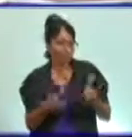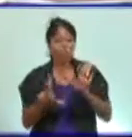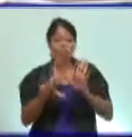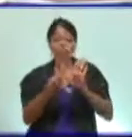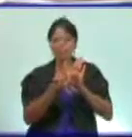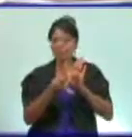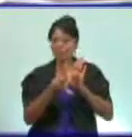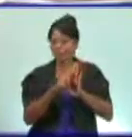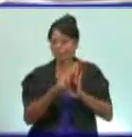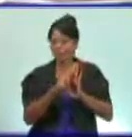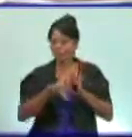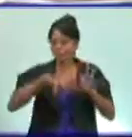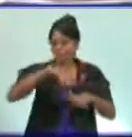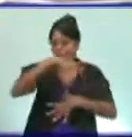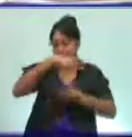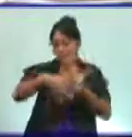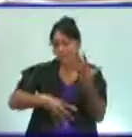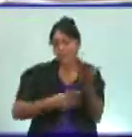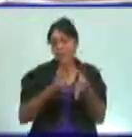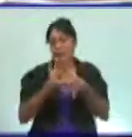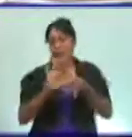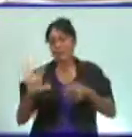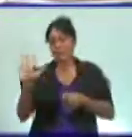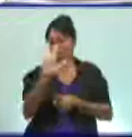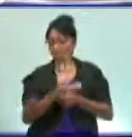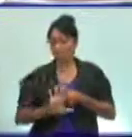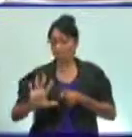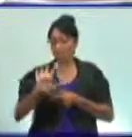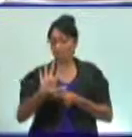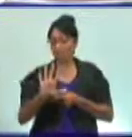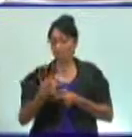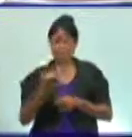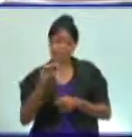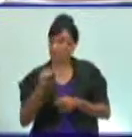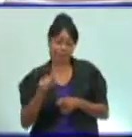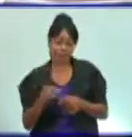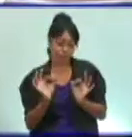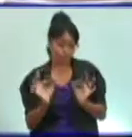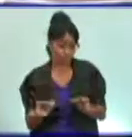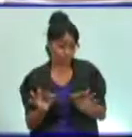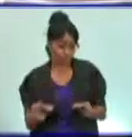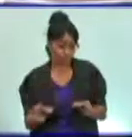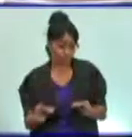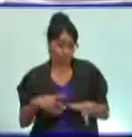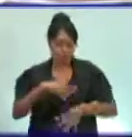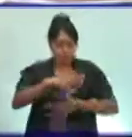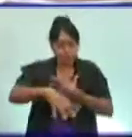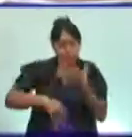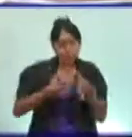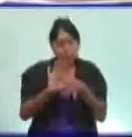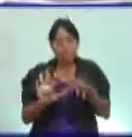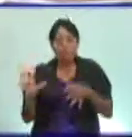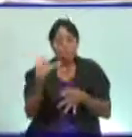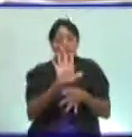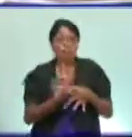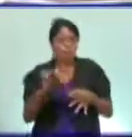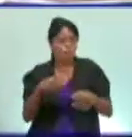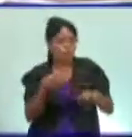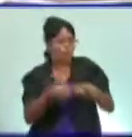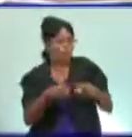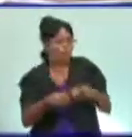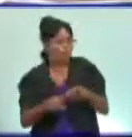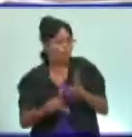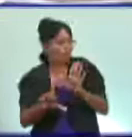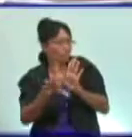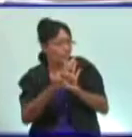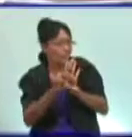rigen la envoltura geográfica. Tendencias actuales ya no ven la envoltura geográfica como ese elemento que las leyes rigen.